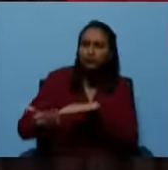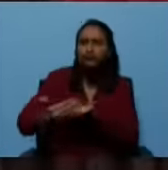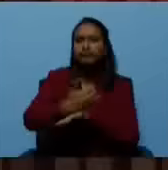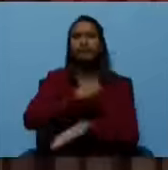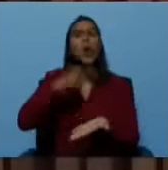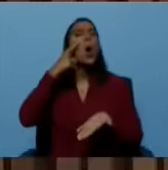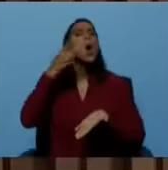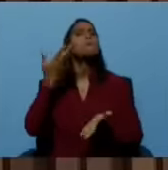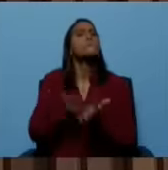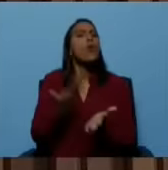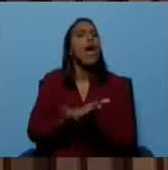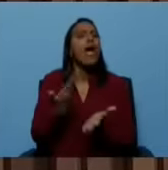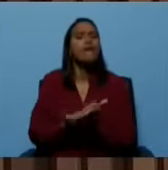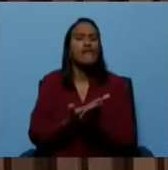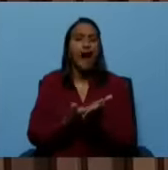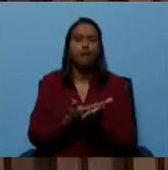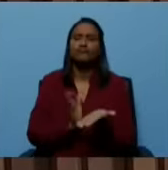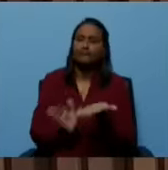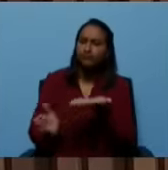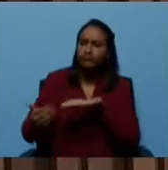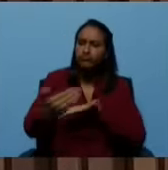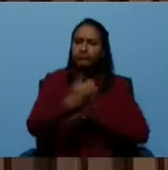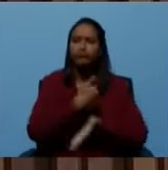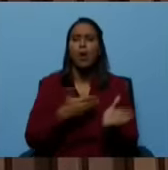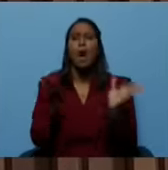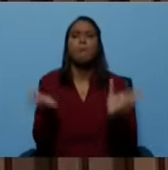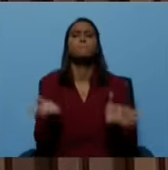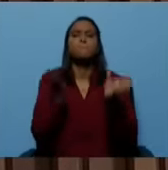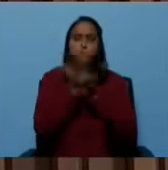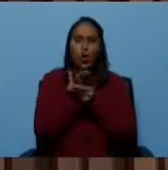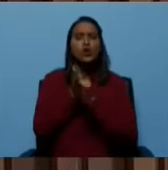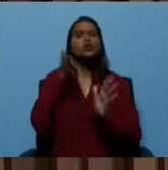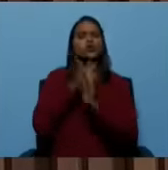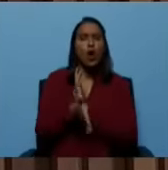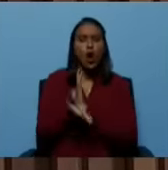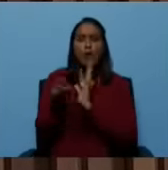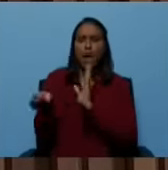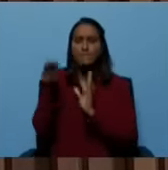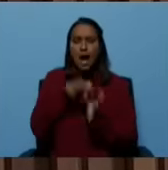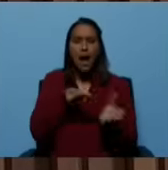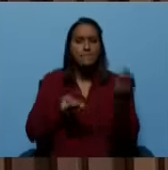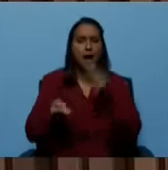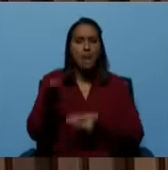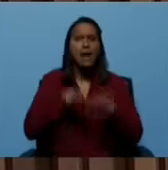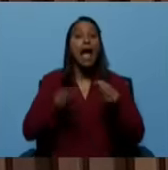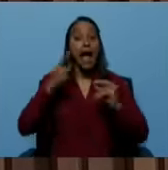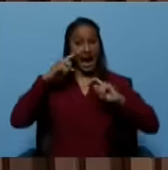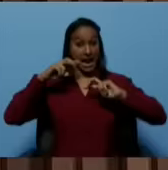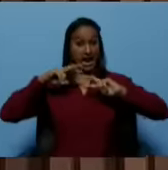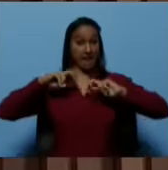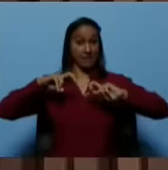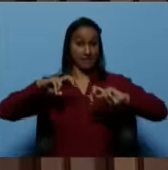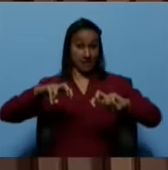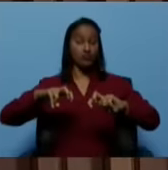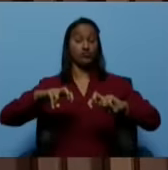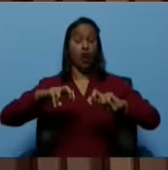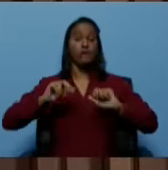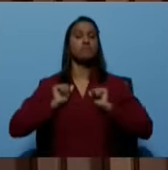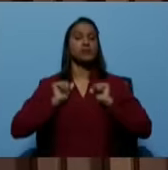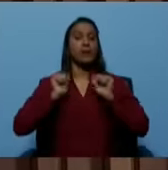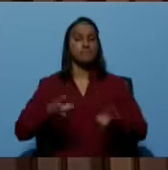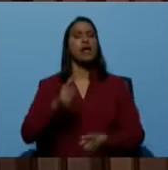que puedan aportar en esta investigación que adelanta la Sala Electoral del Tribunal Supremo de Justicia. En esta